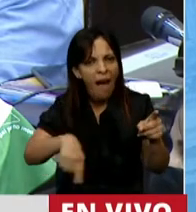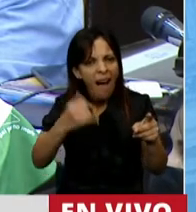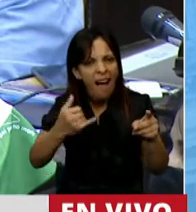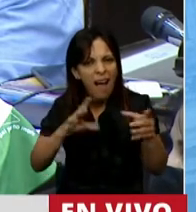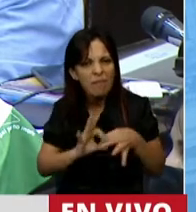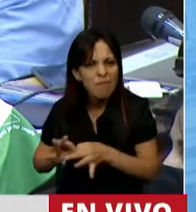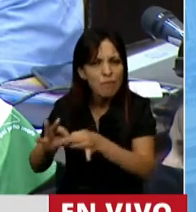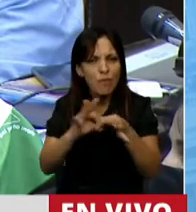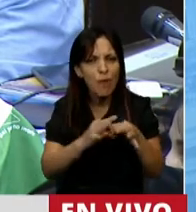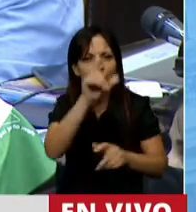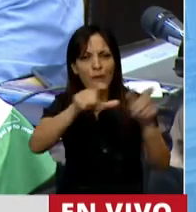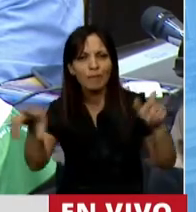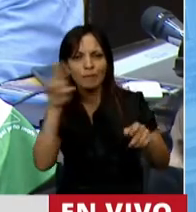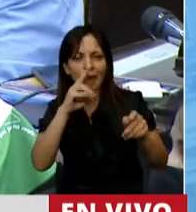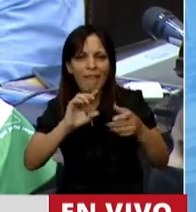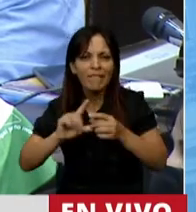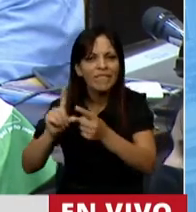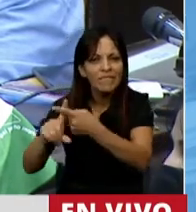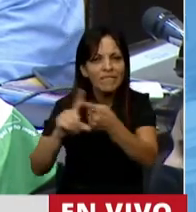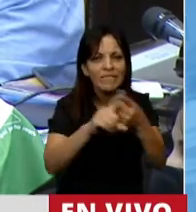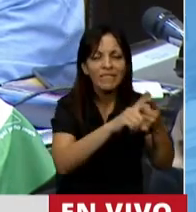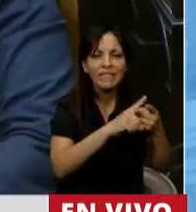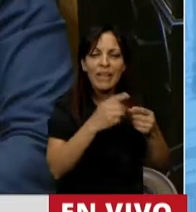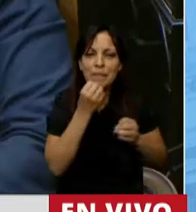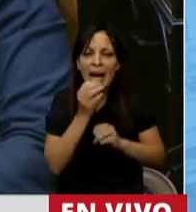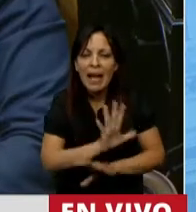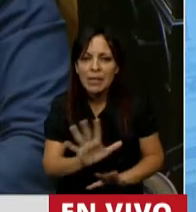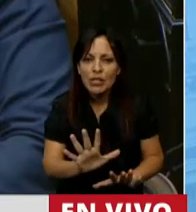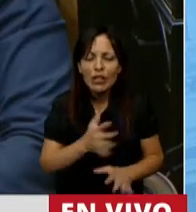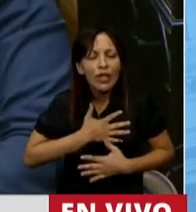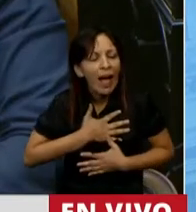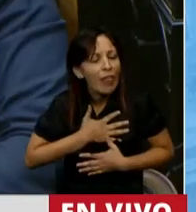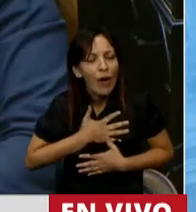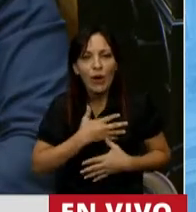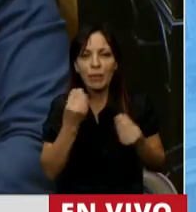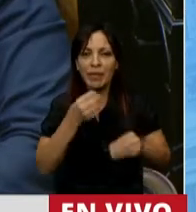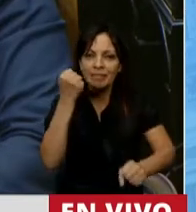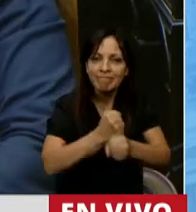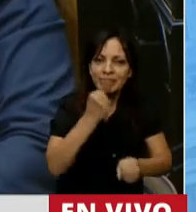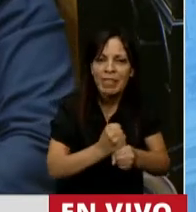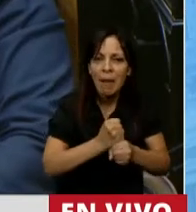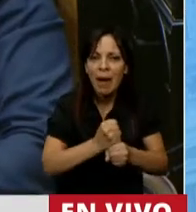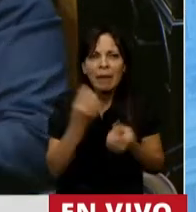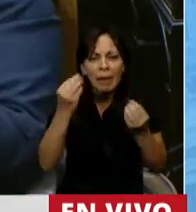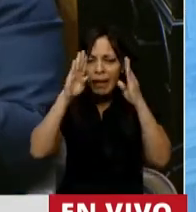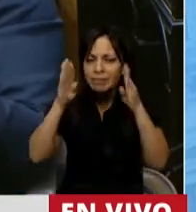maravillosa de mis compañeras, que las adoro porque viven trabajando a por otras